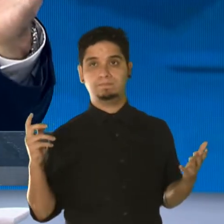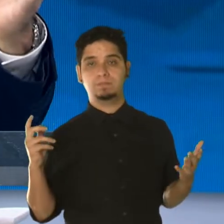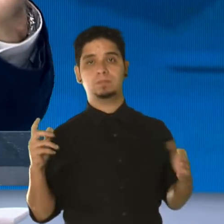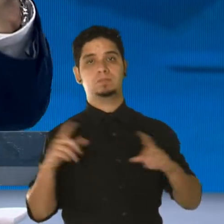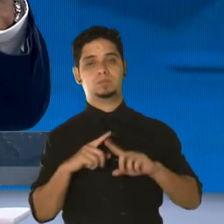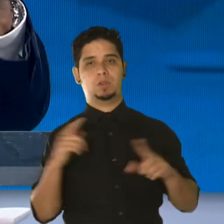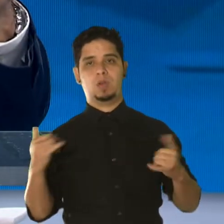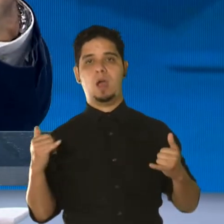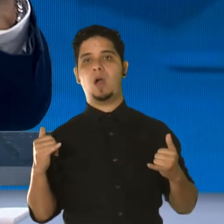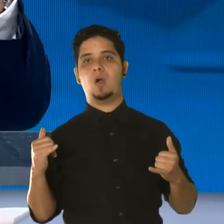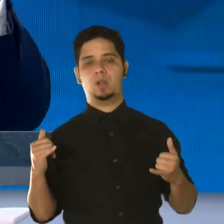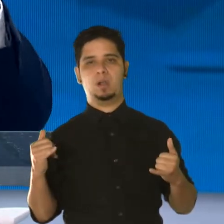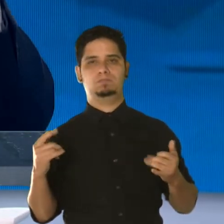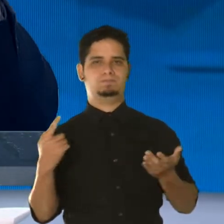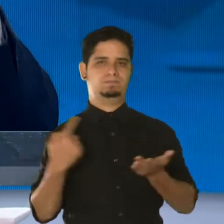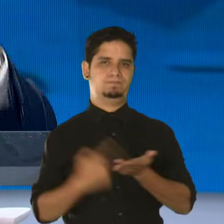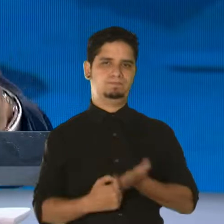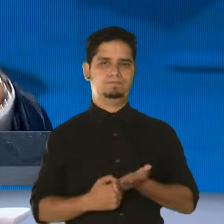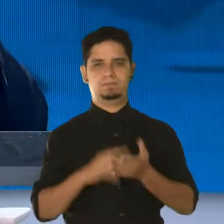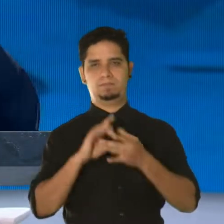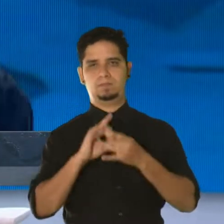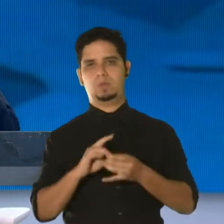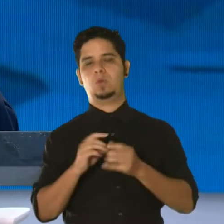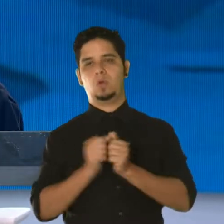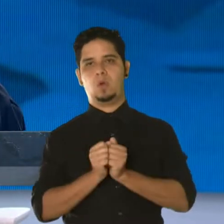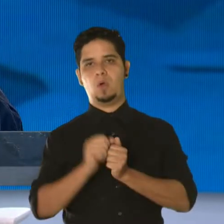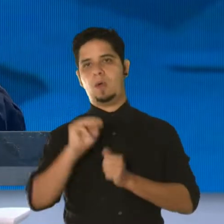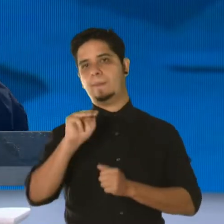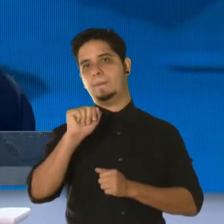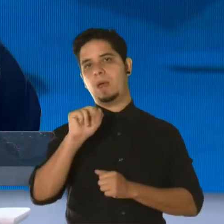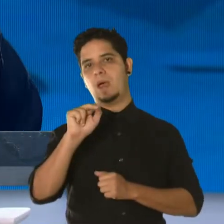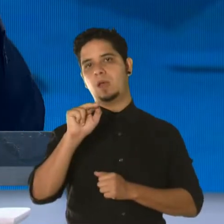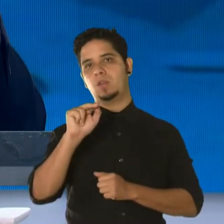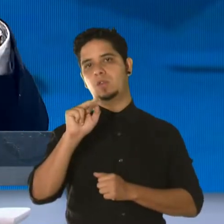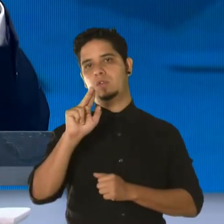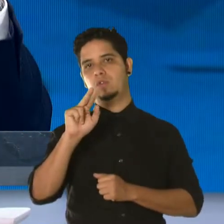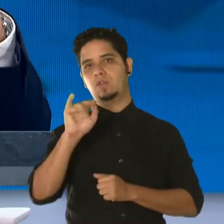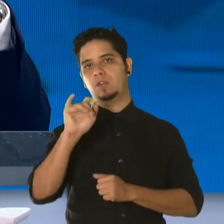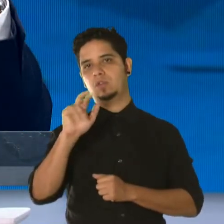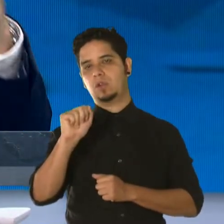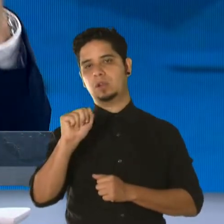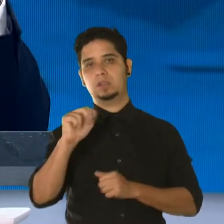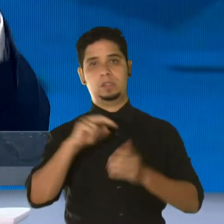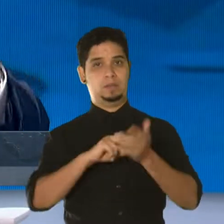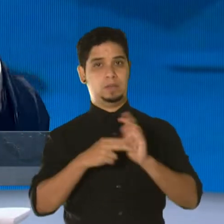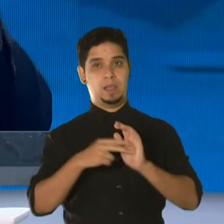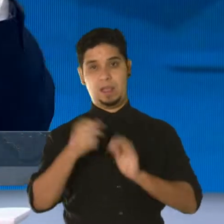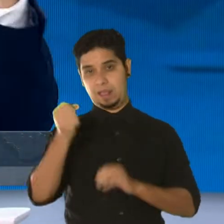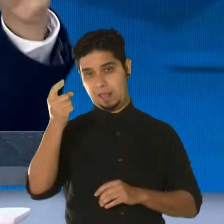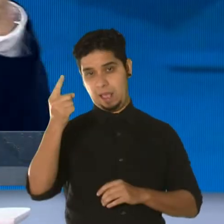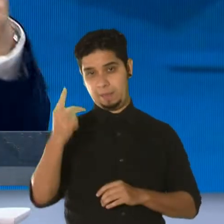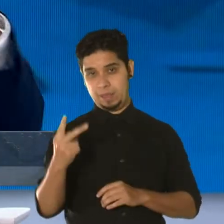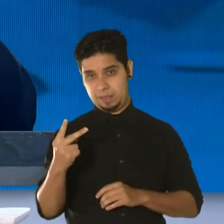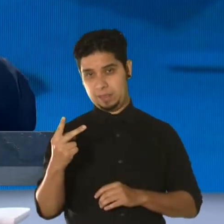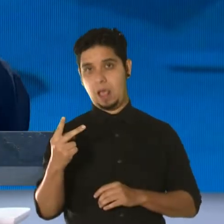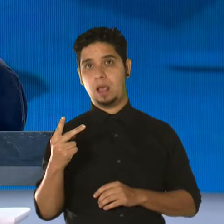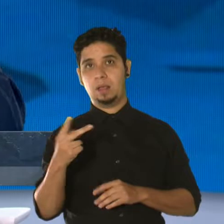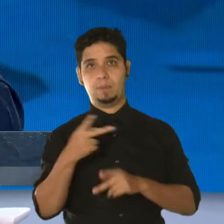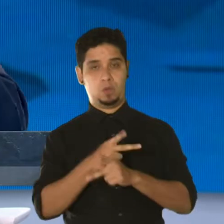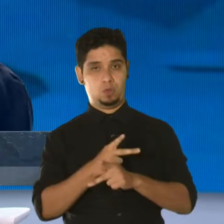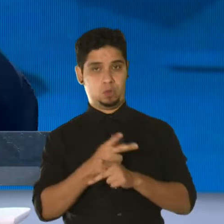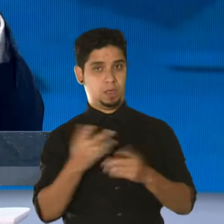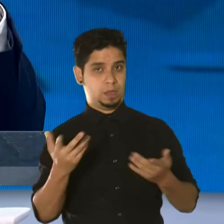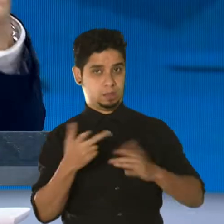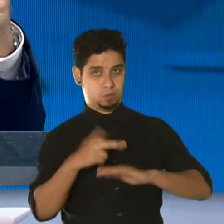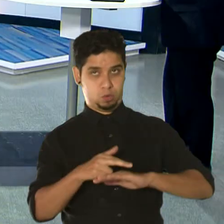volviendo al asunto de manufactura, y recuerden que manufactura es es prácticamente la mitad del Producto Interno Bruto de Puerto